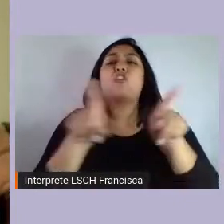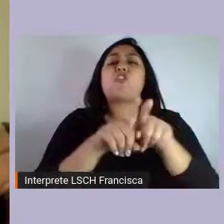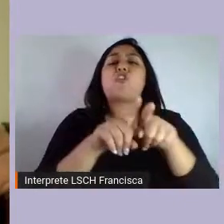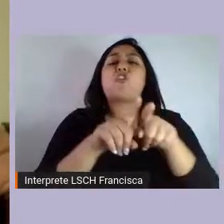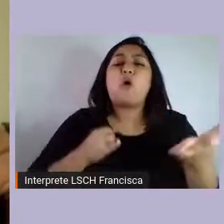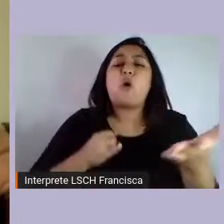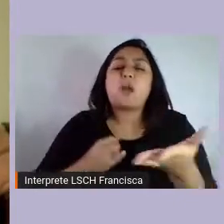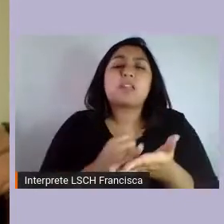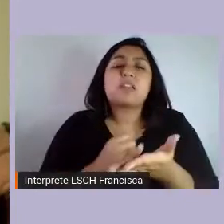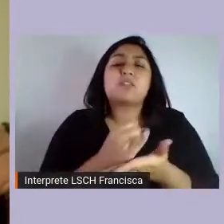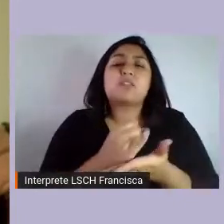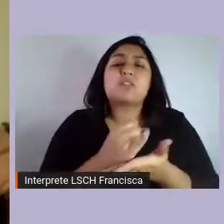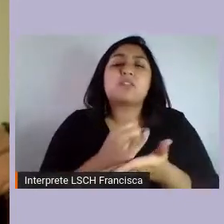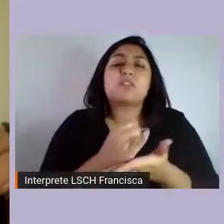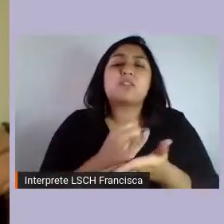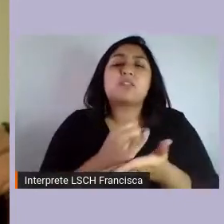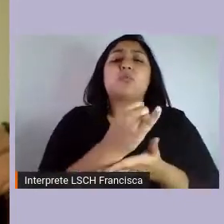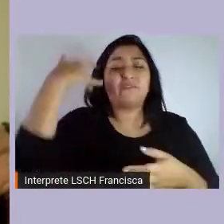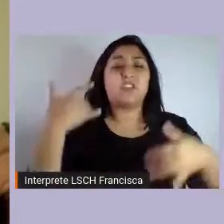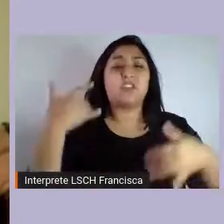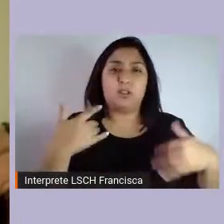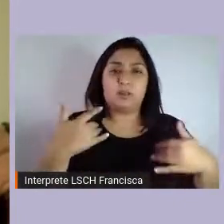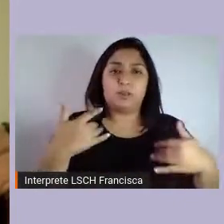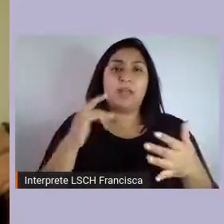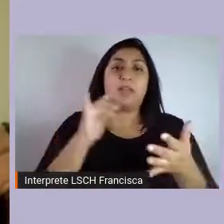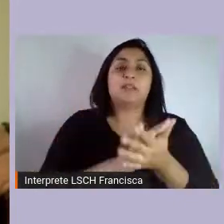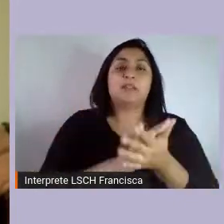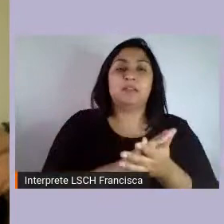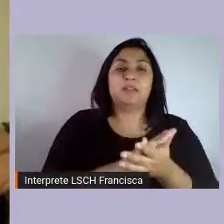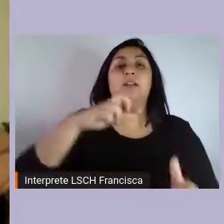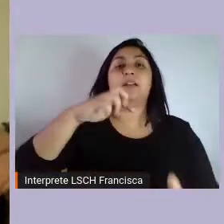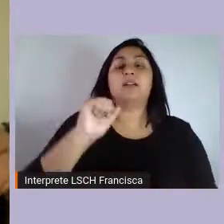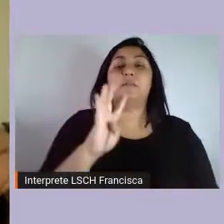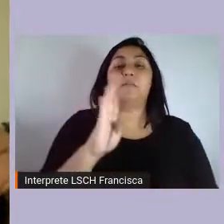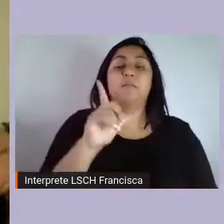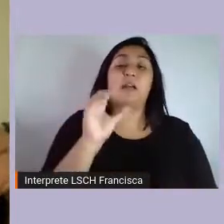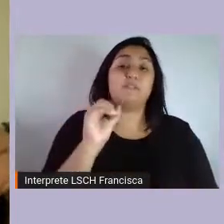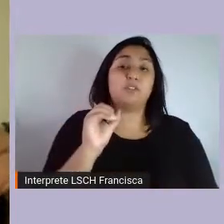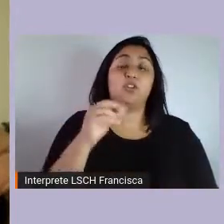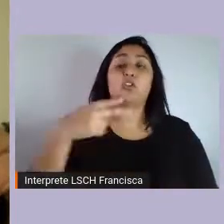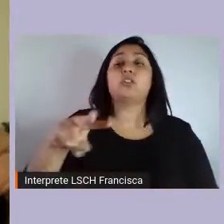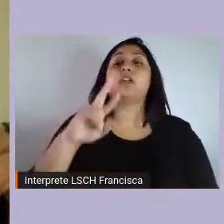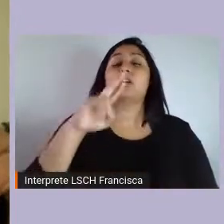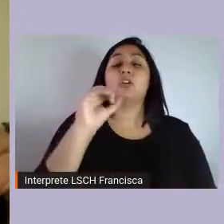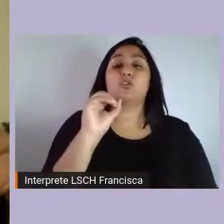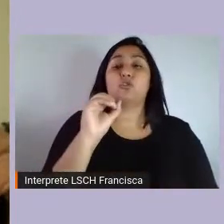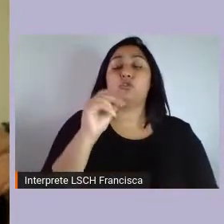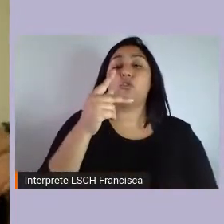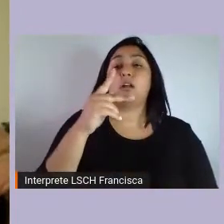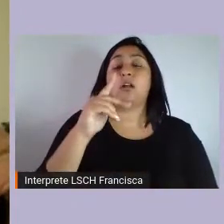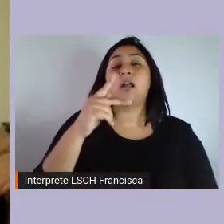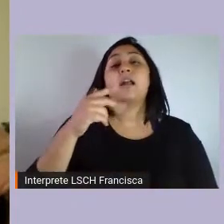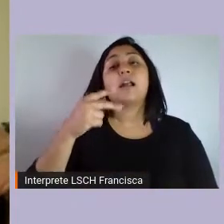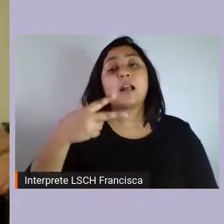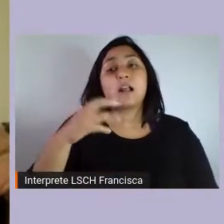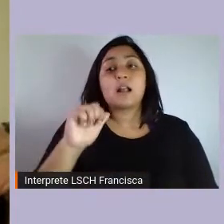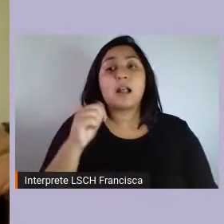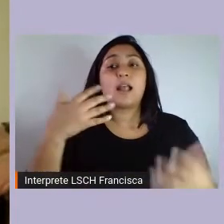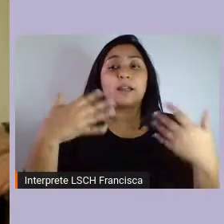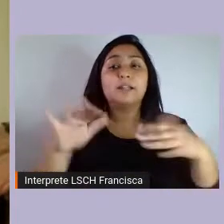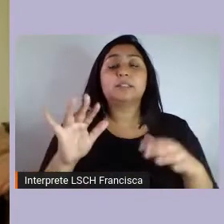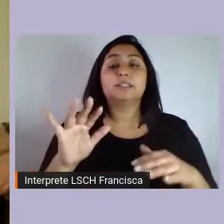a las décimas. Bueno, para esa fecha ya Pablo de Roca no estaba entre nosotros, sino que el trabajo